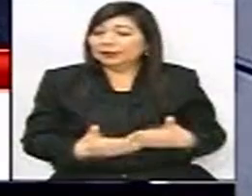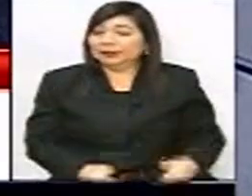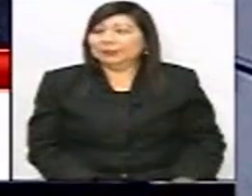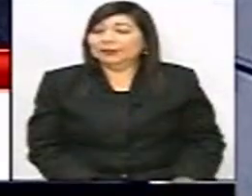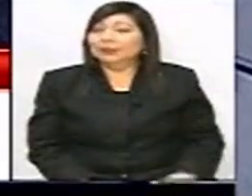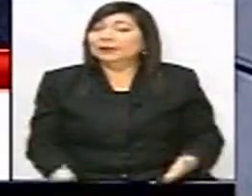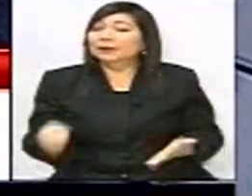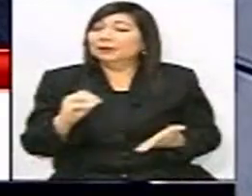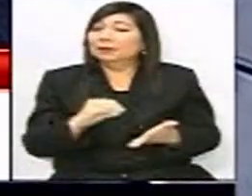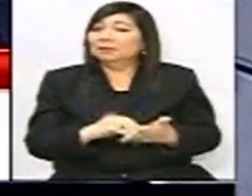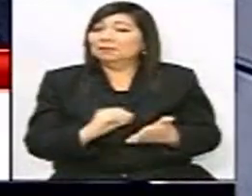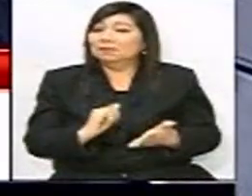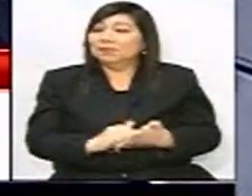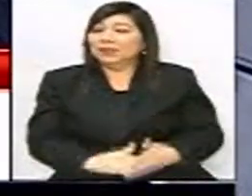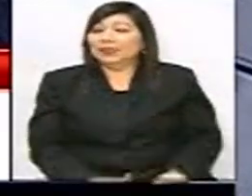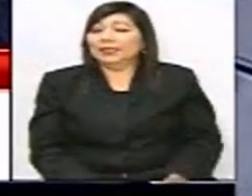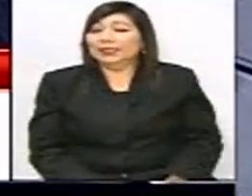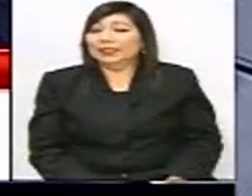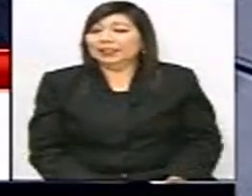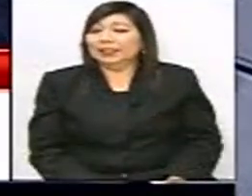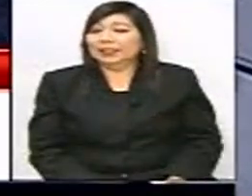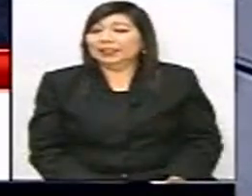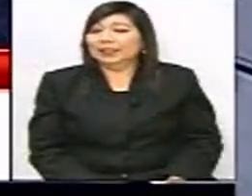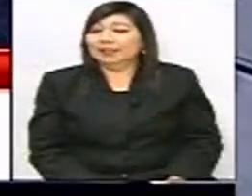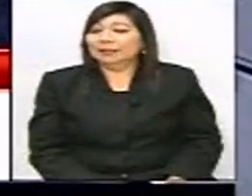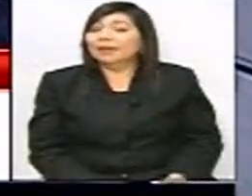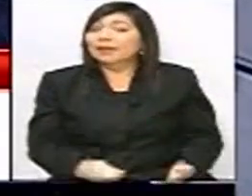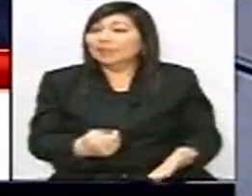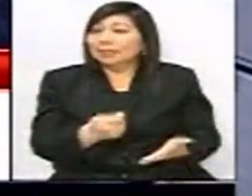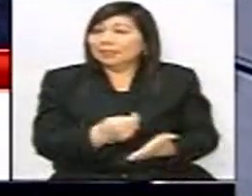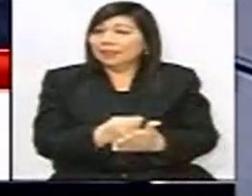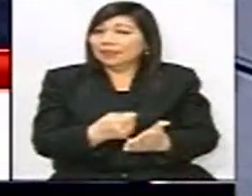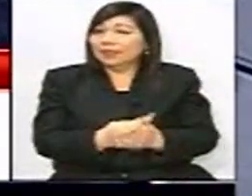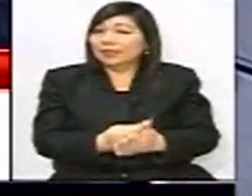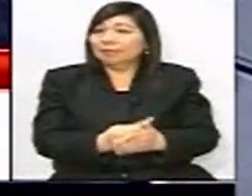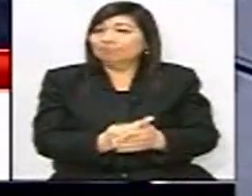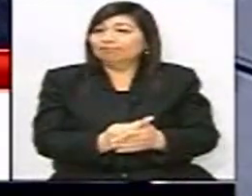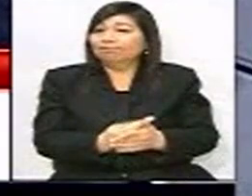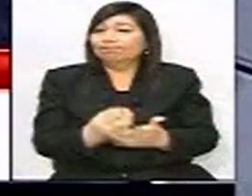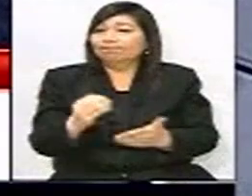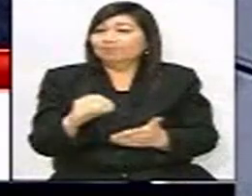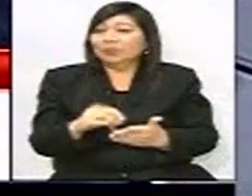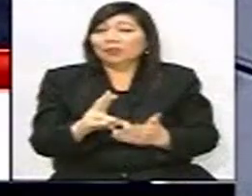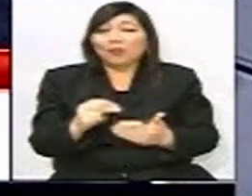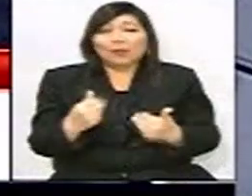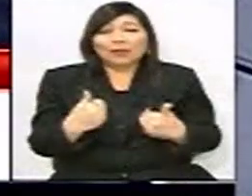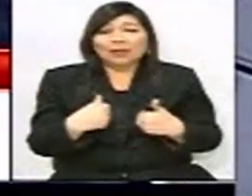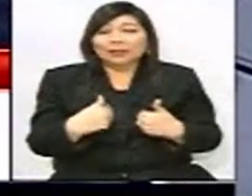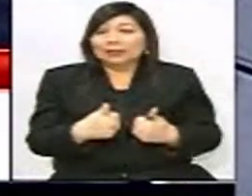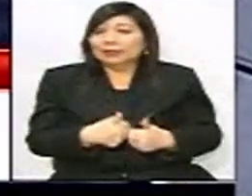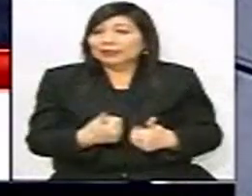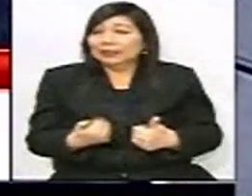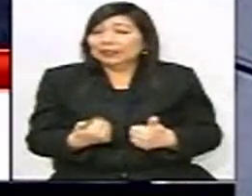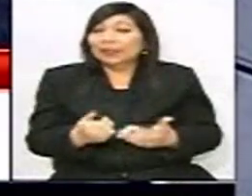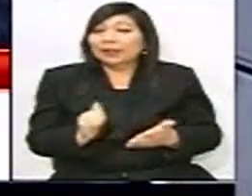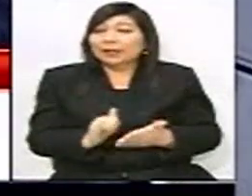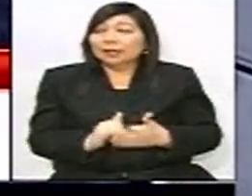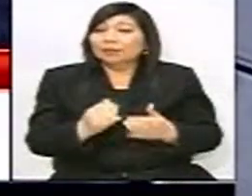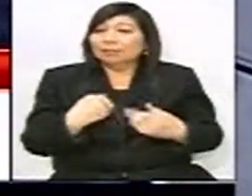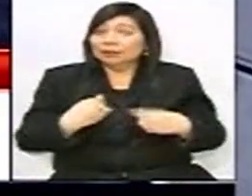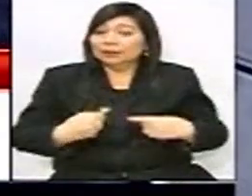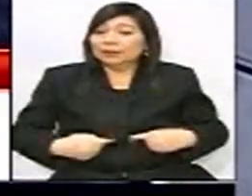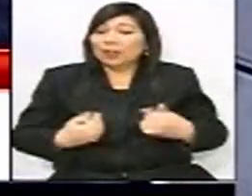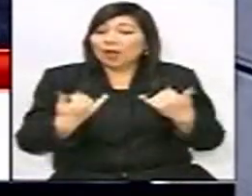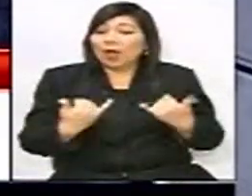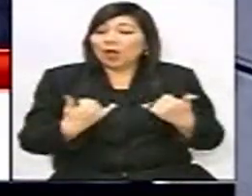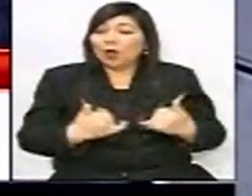parte adicional del costo que se le está, que está pagando el usuario y en consecuencia eso no tiene autorización, y es lo que vamos a